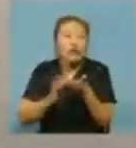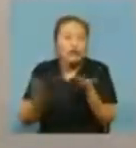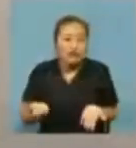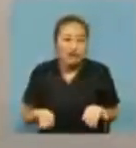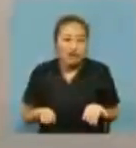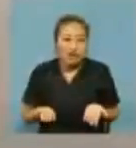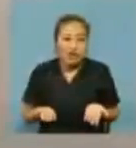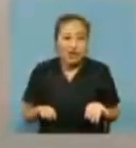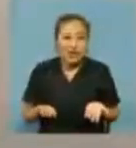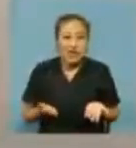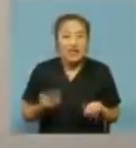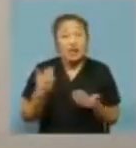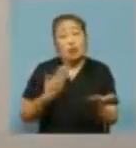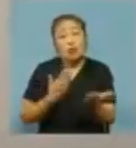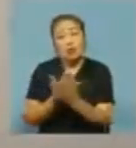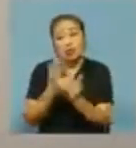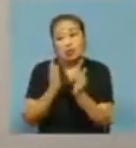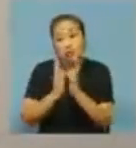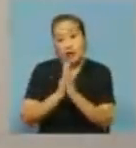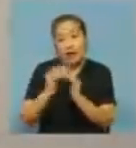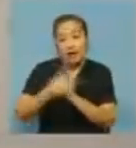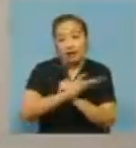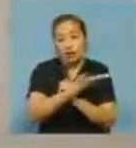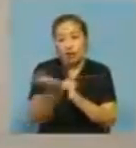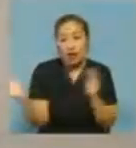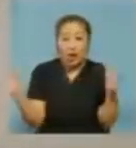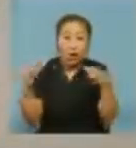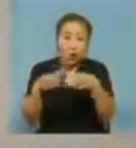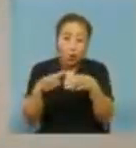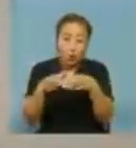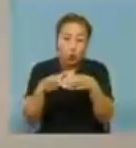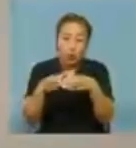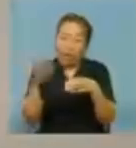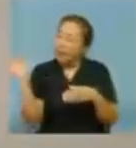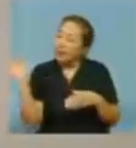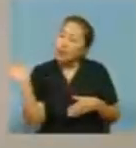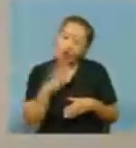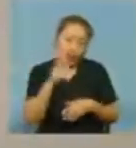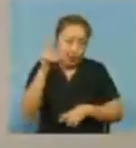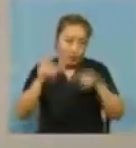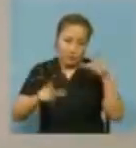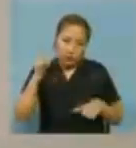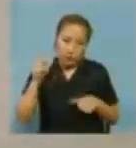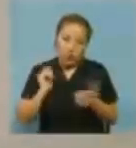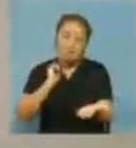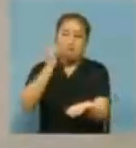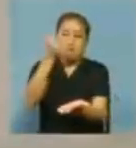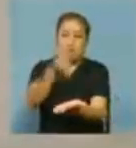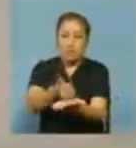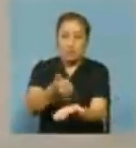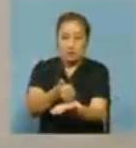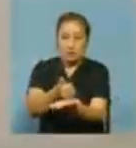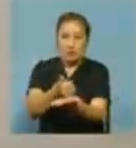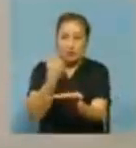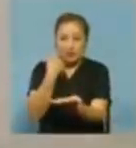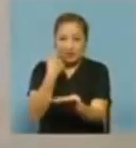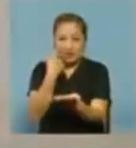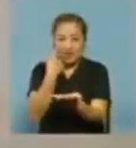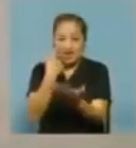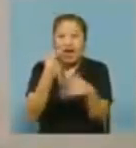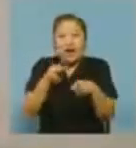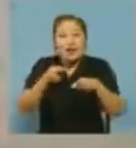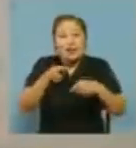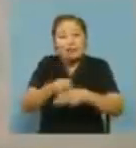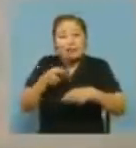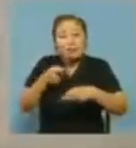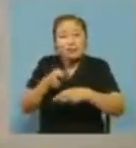también. Y apelamos a la sociedad en su conjunto, a todos nosotros como ciudadanos, a participar, a plegarse a esta